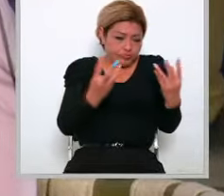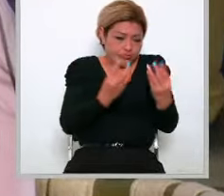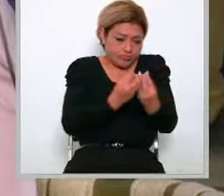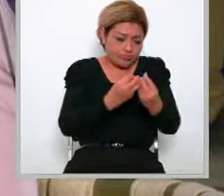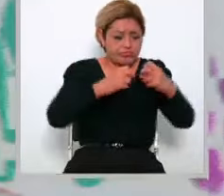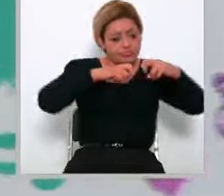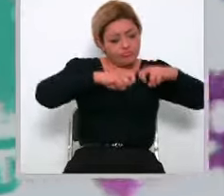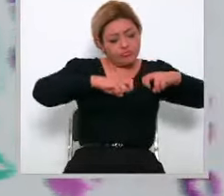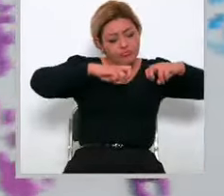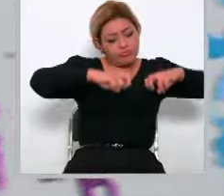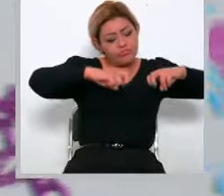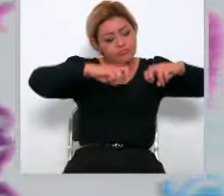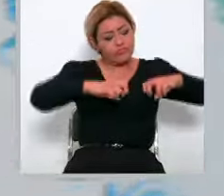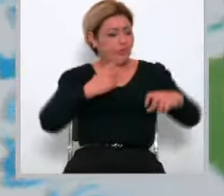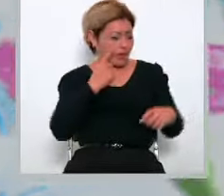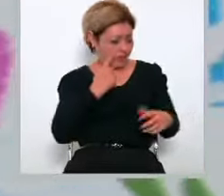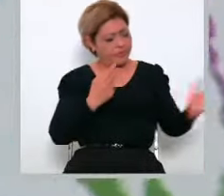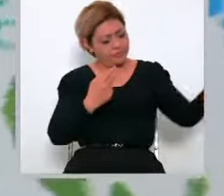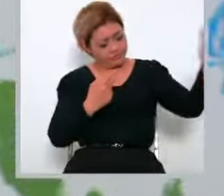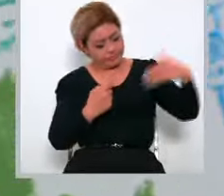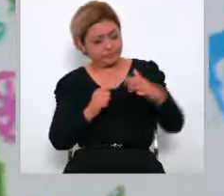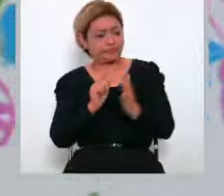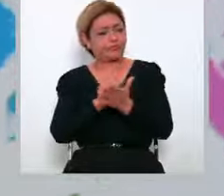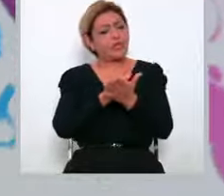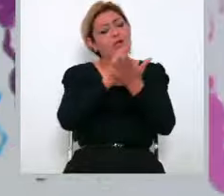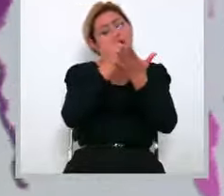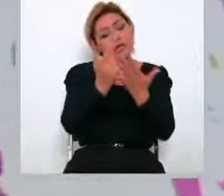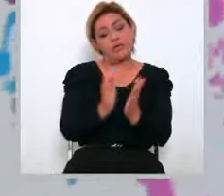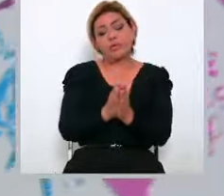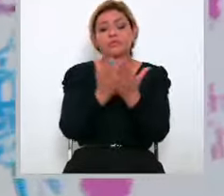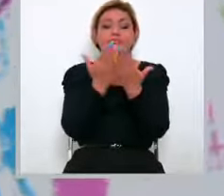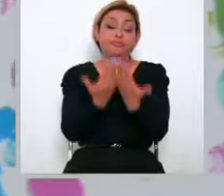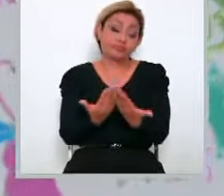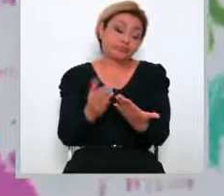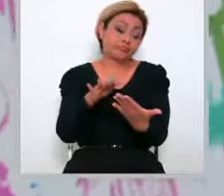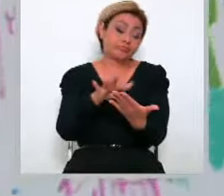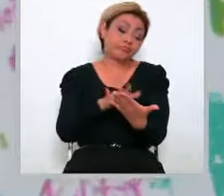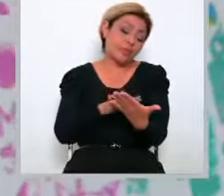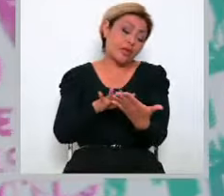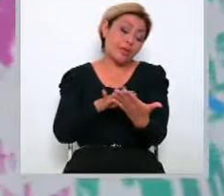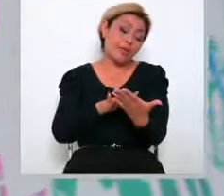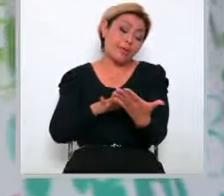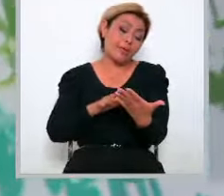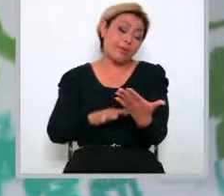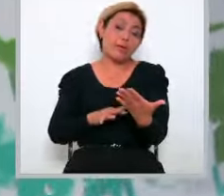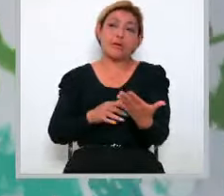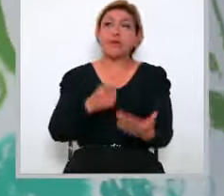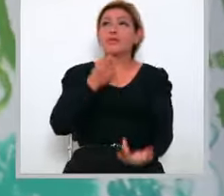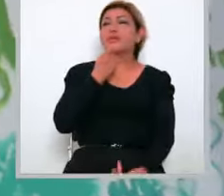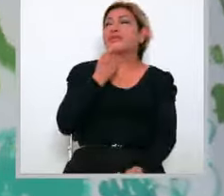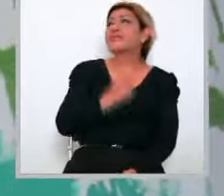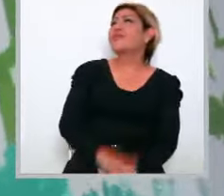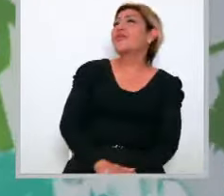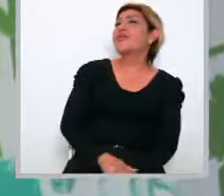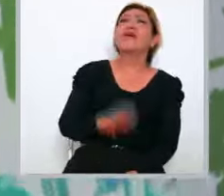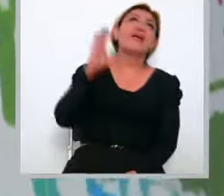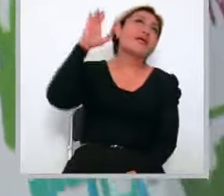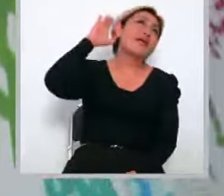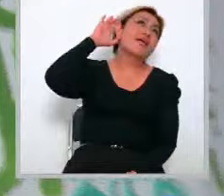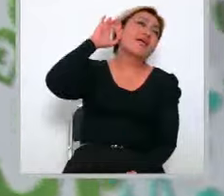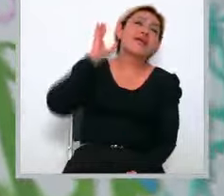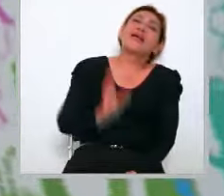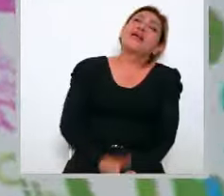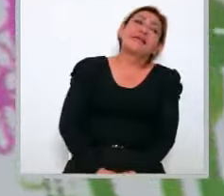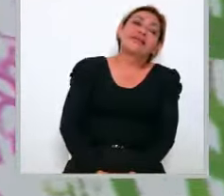que ellos sean parte de esa conversación, que siempre esta lectura sea en familia. El objetivo es de que los